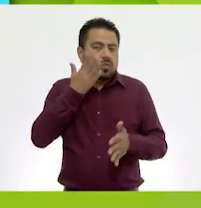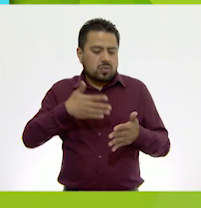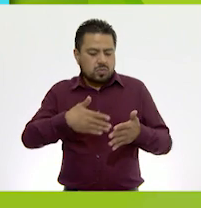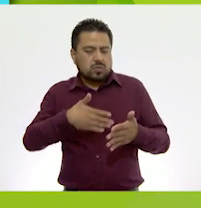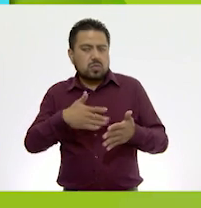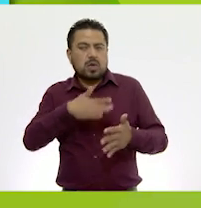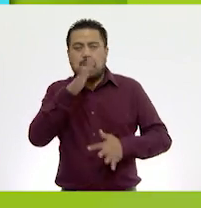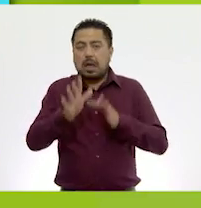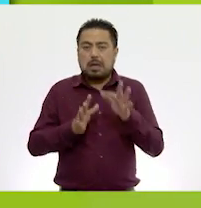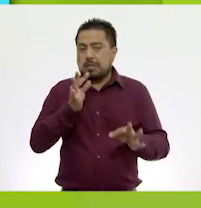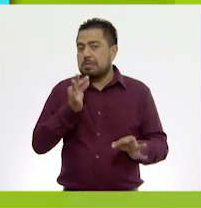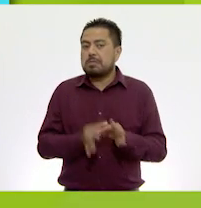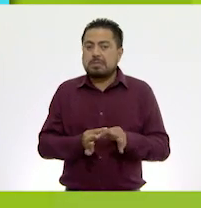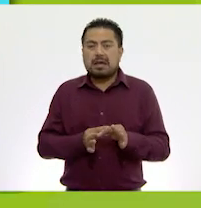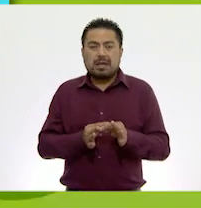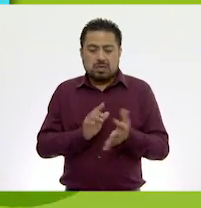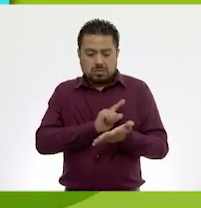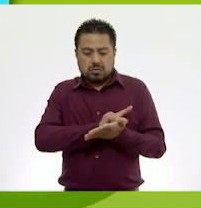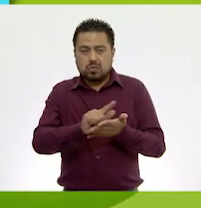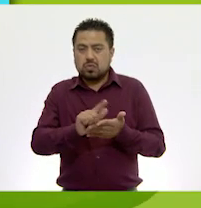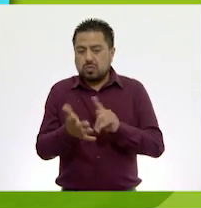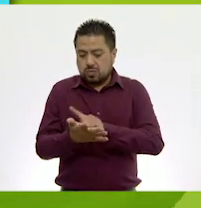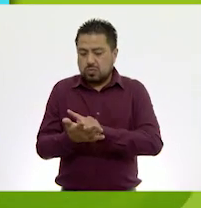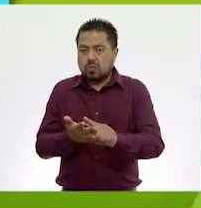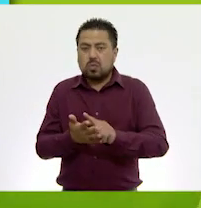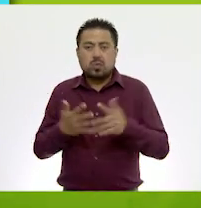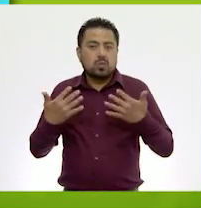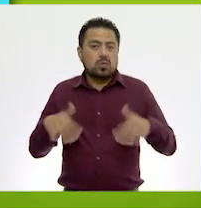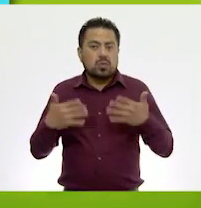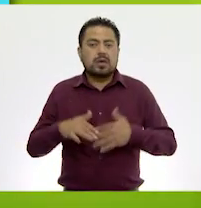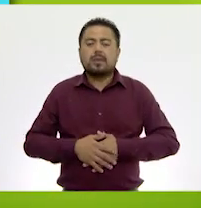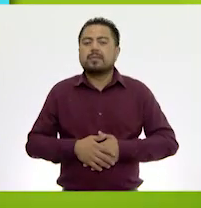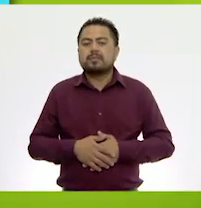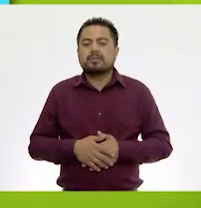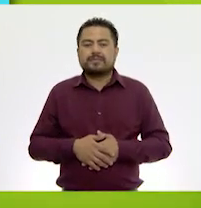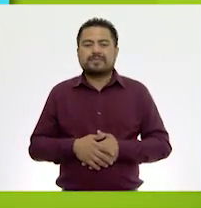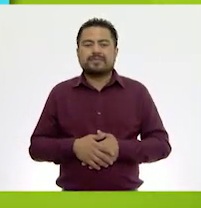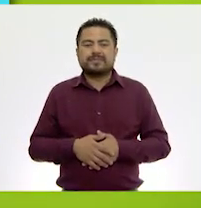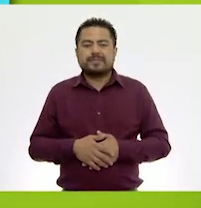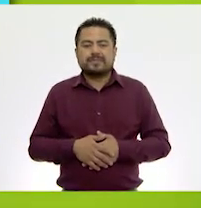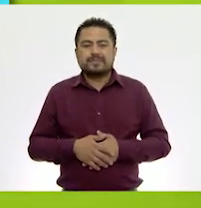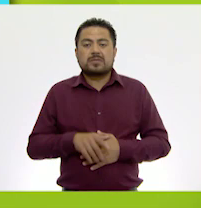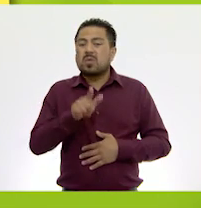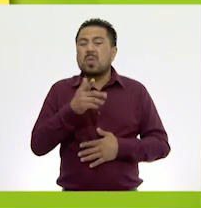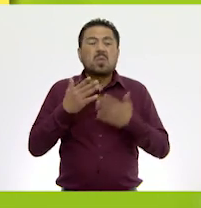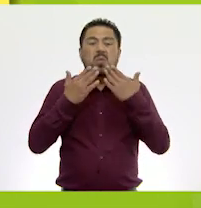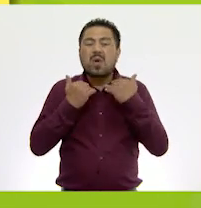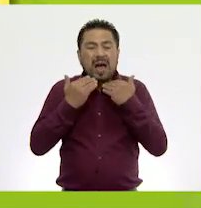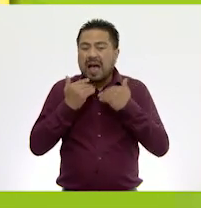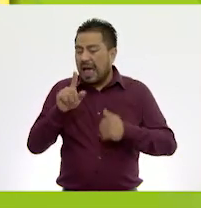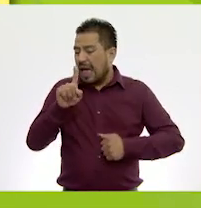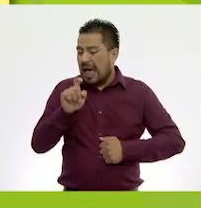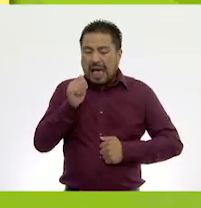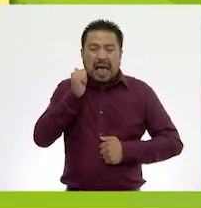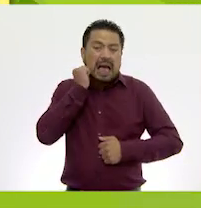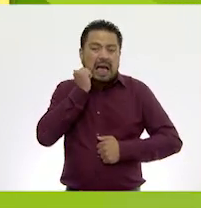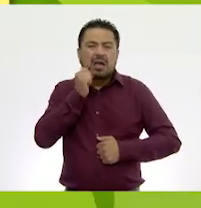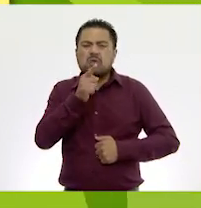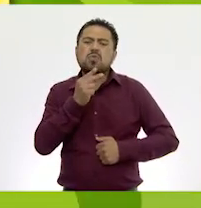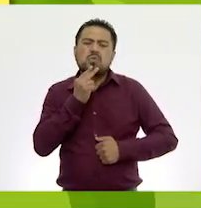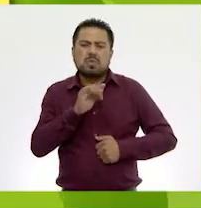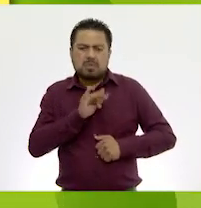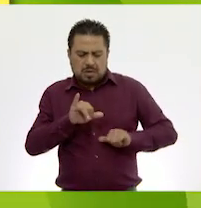una toalla. ¡Y listo! ¡Tus manos están limpias! Si no tienes agua y jabón,